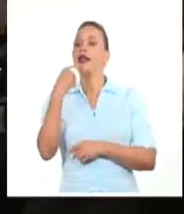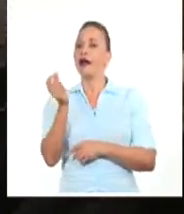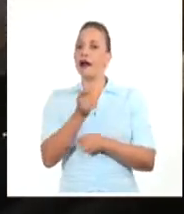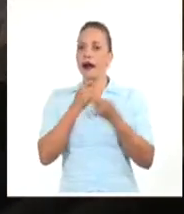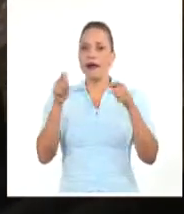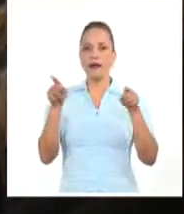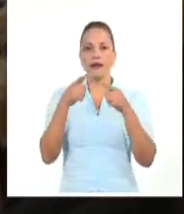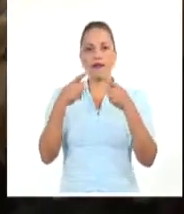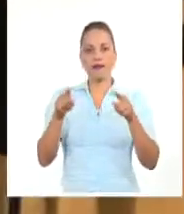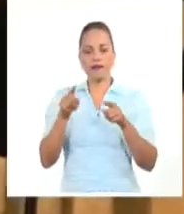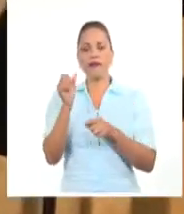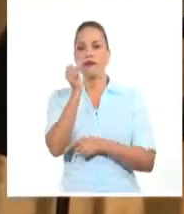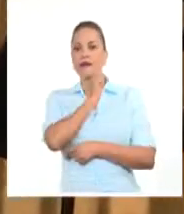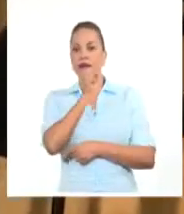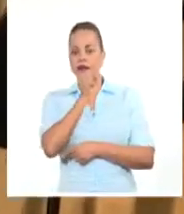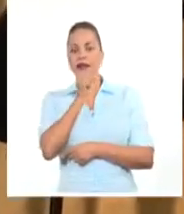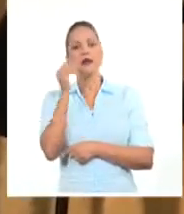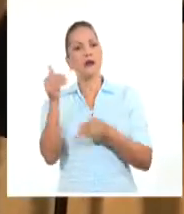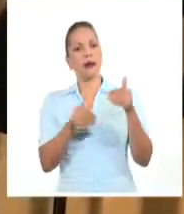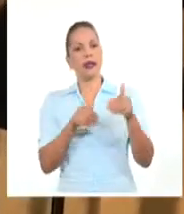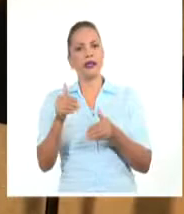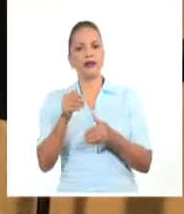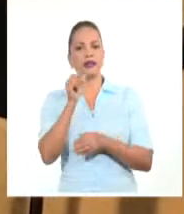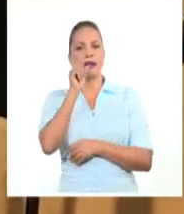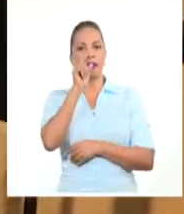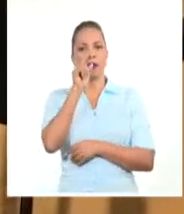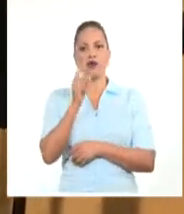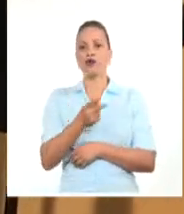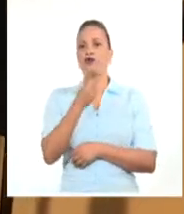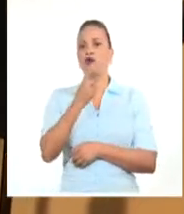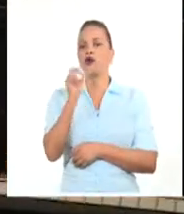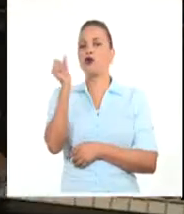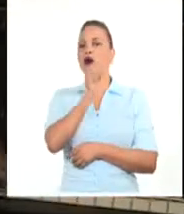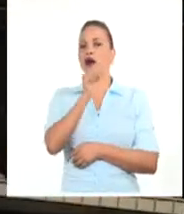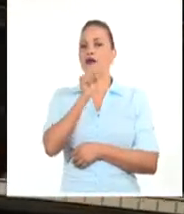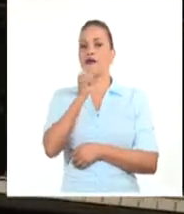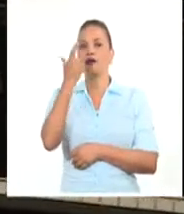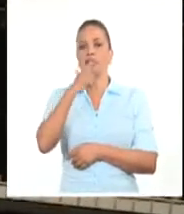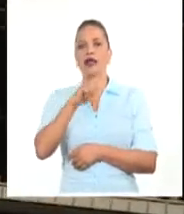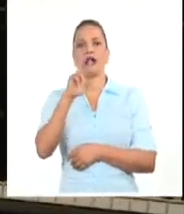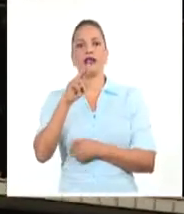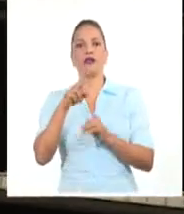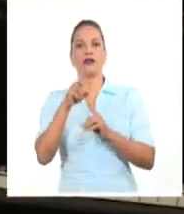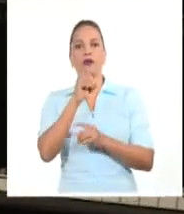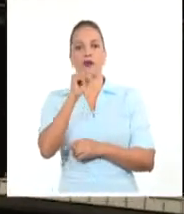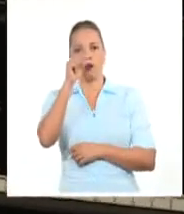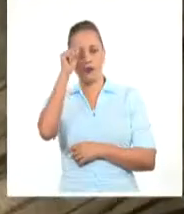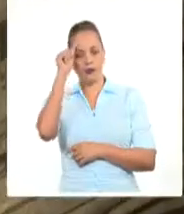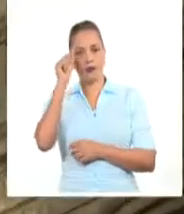esta presentación, que concluyó con dos piezas de la autoría de Aldo López Gavilán.